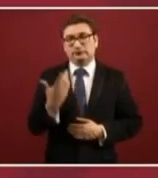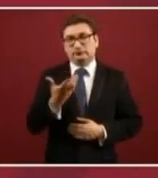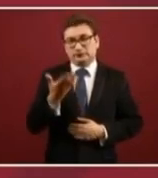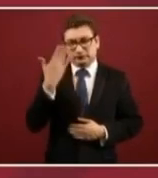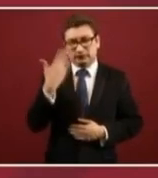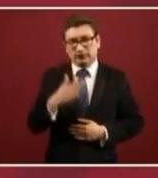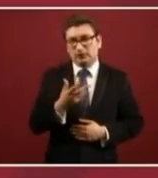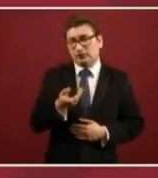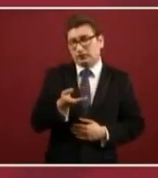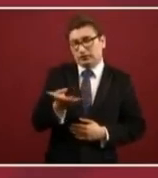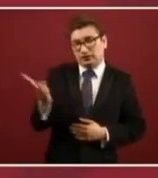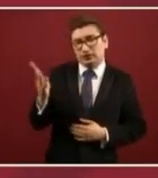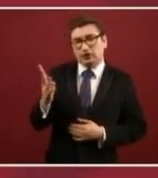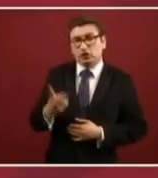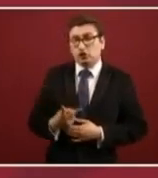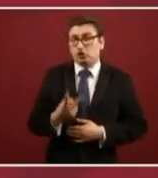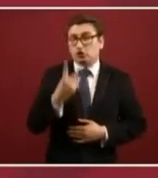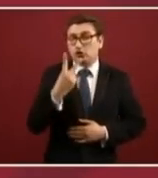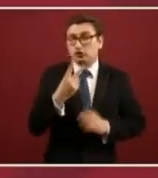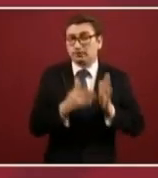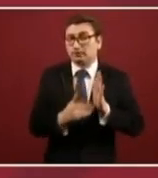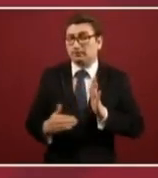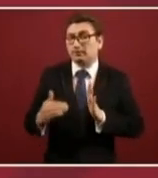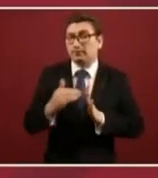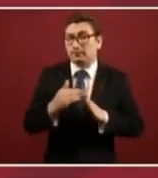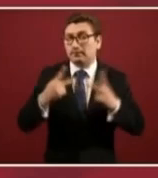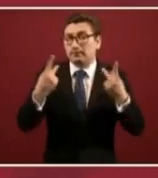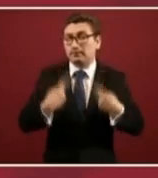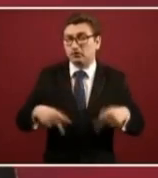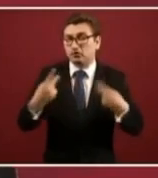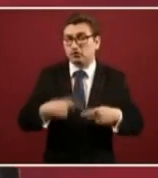2 millones de campesinos productores,